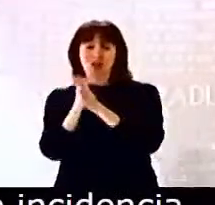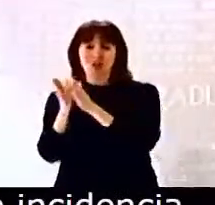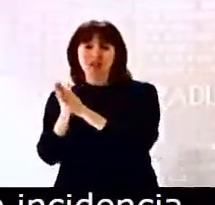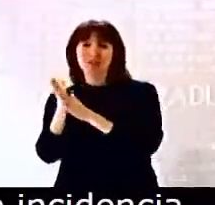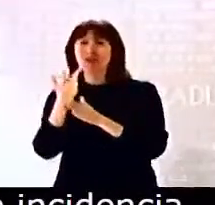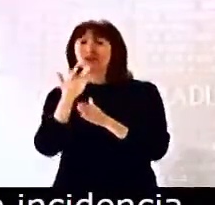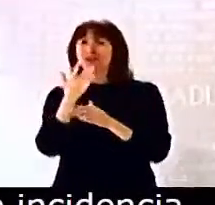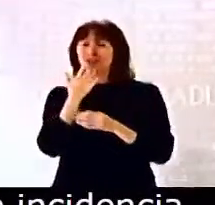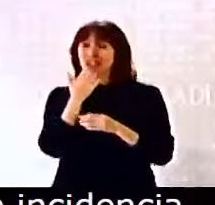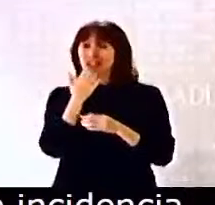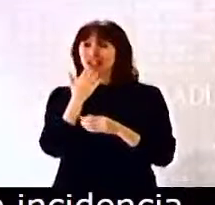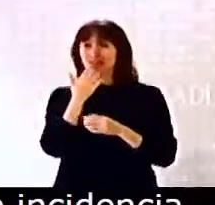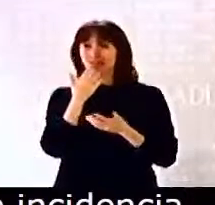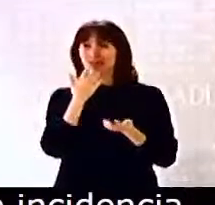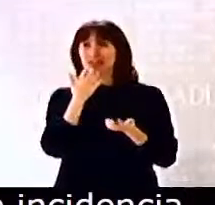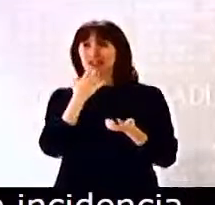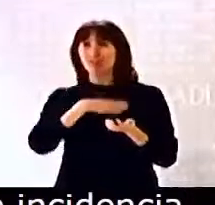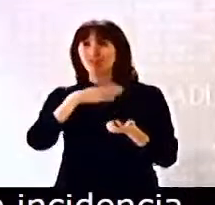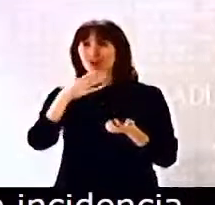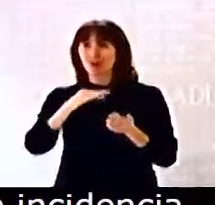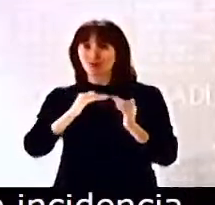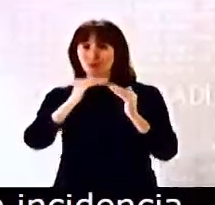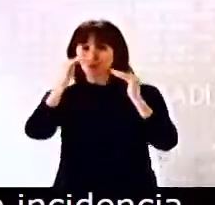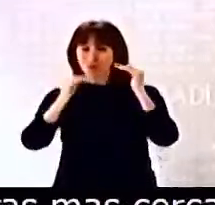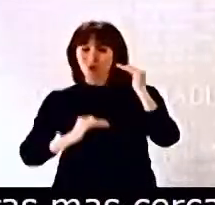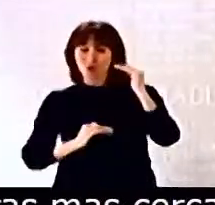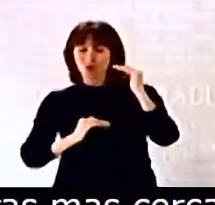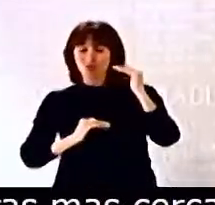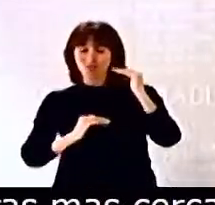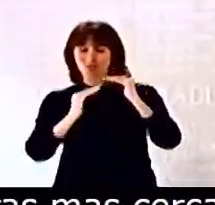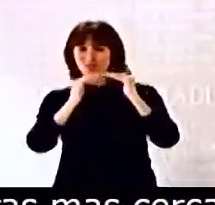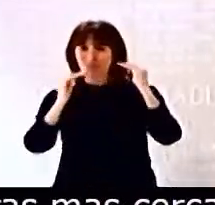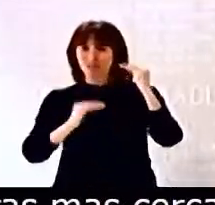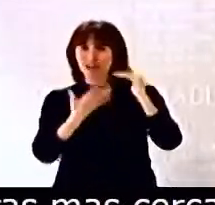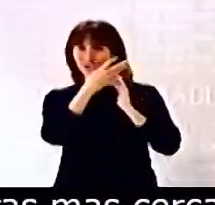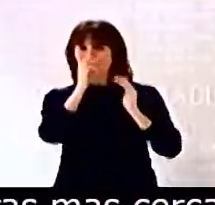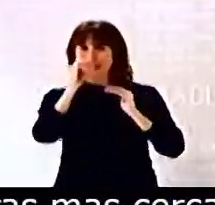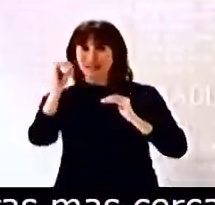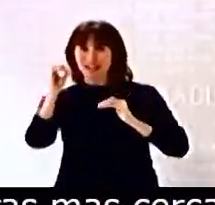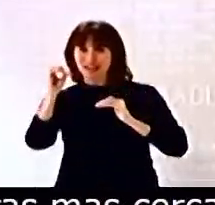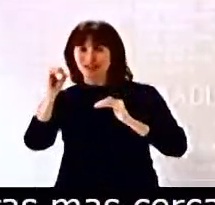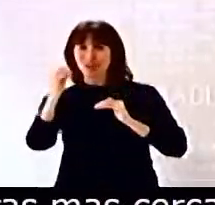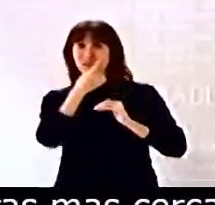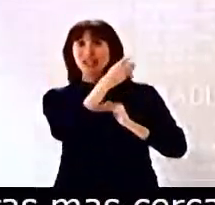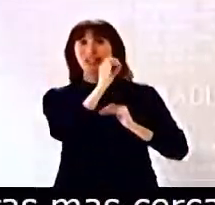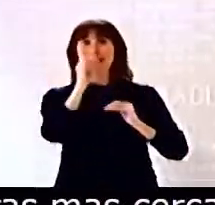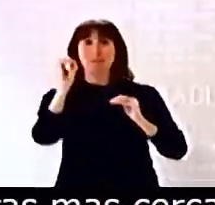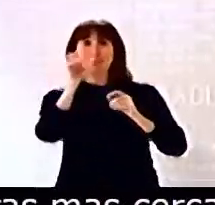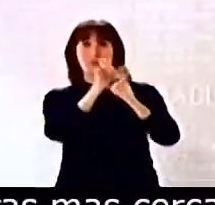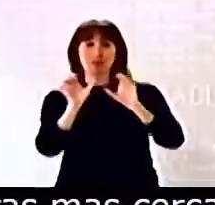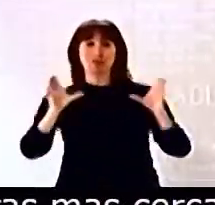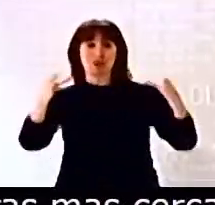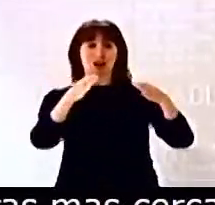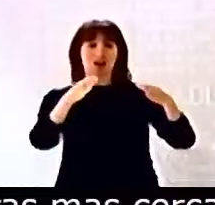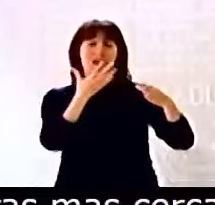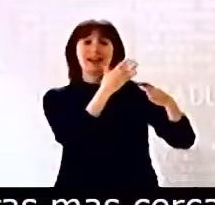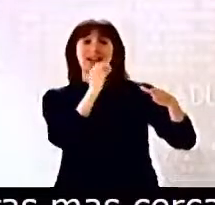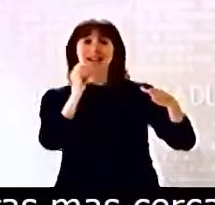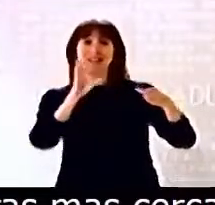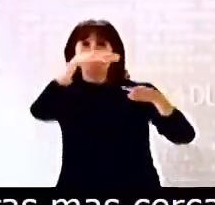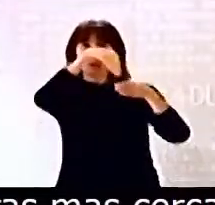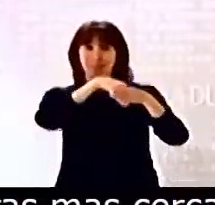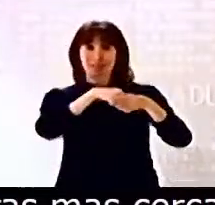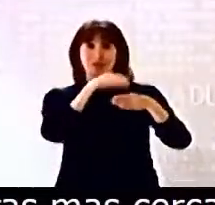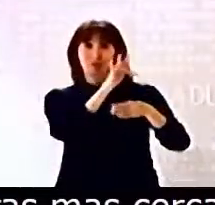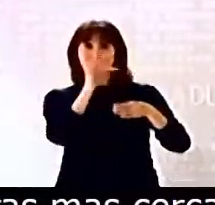cerca estemos, y si podemos estar por debajo mejor, de los 500 casos por 100.000 habitantes